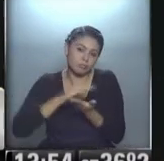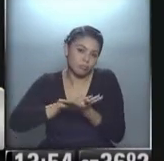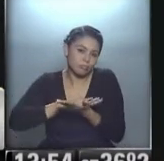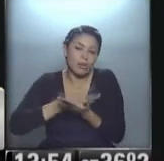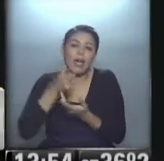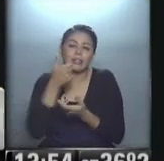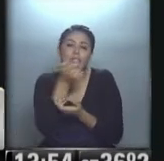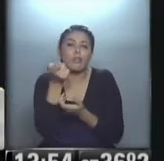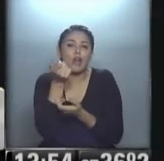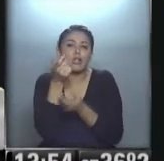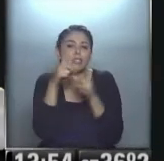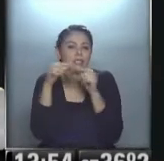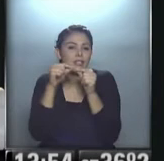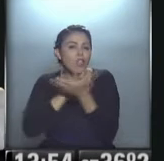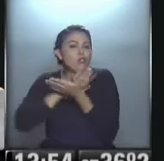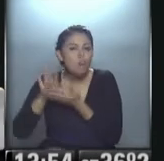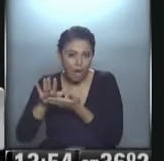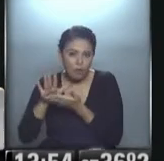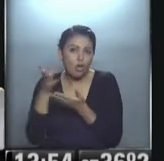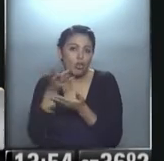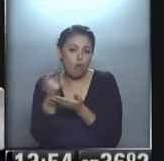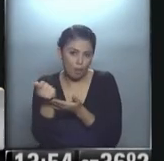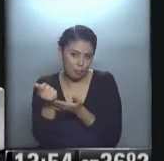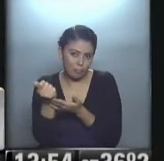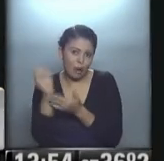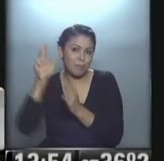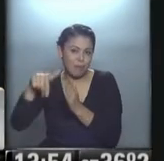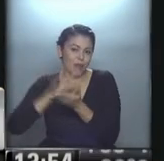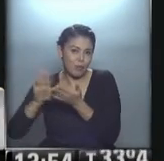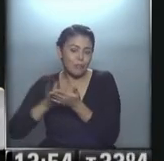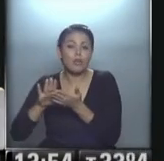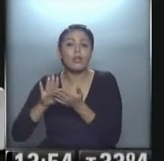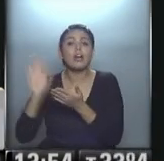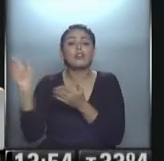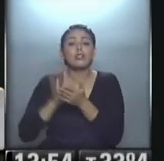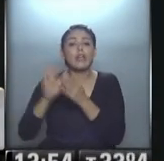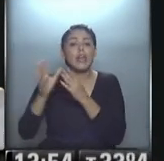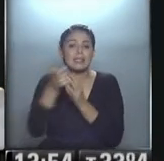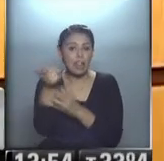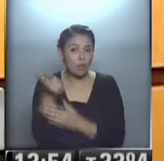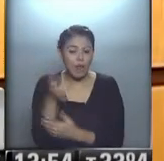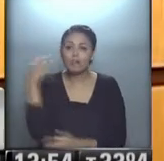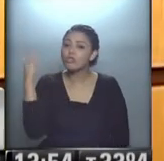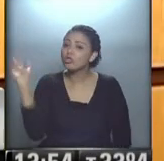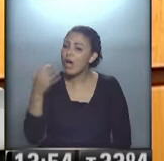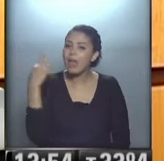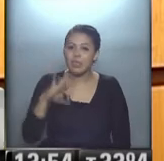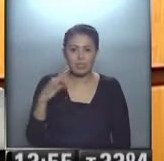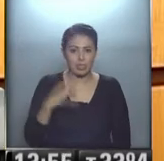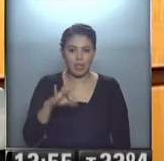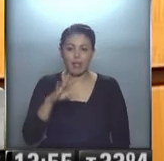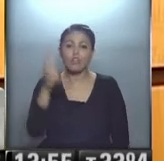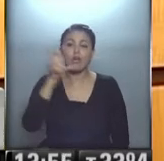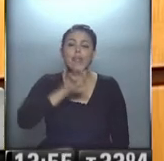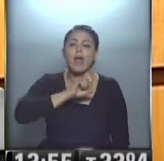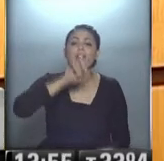usuarios nuevos, nuevas líneas que se adquieran, nuevos planes que se adquieran de comunicaciones móviles, deberán ser tasadas en